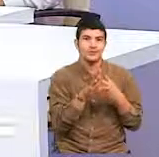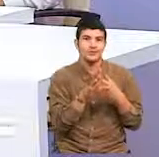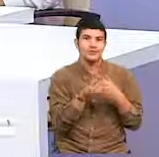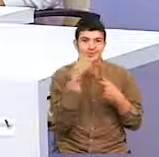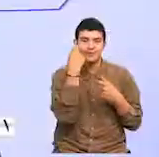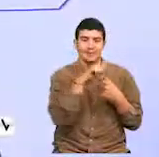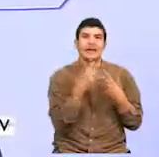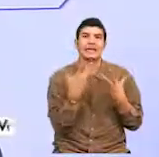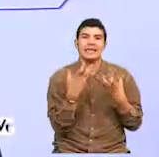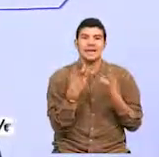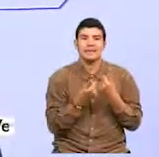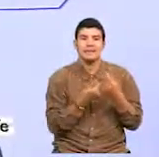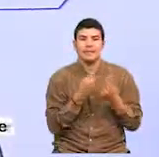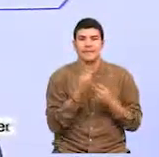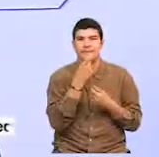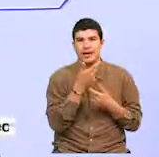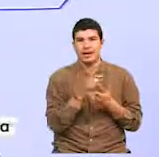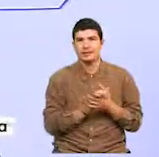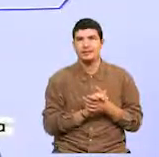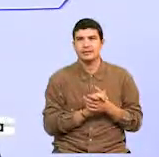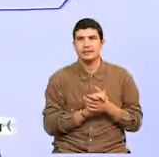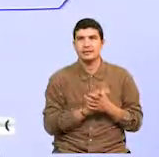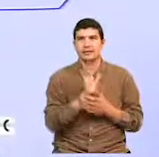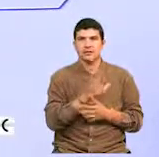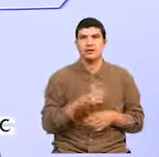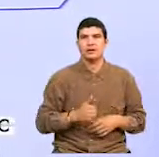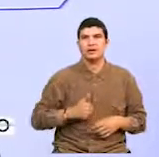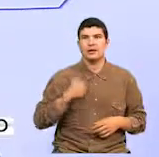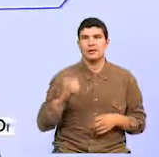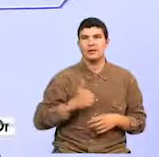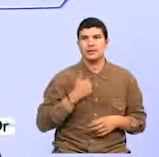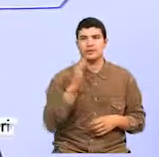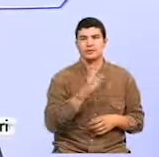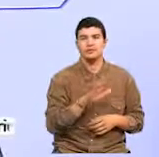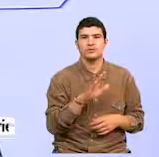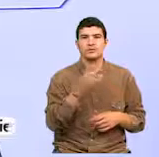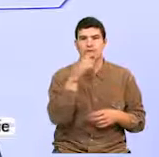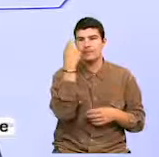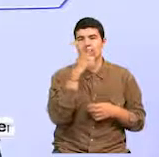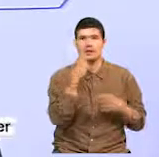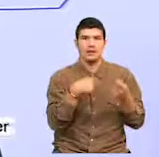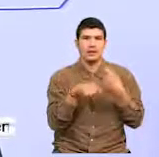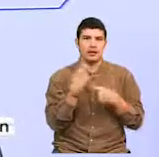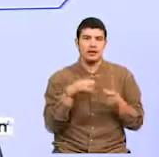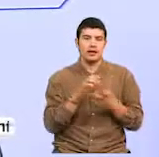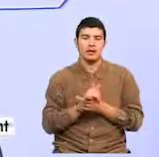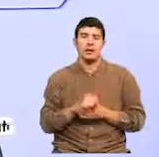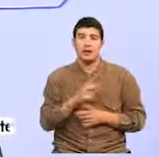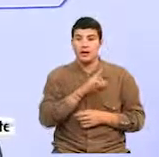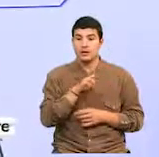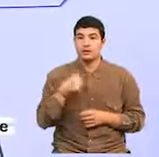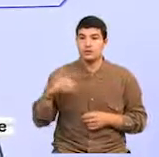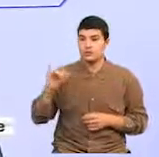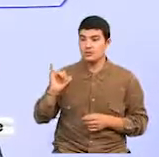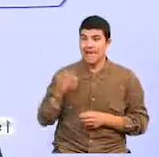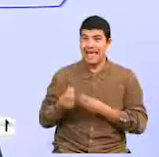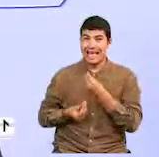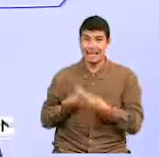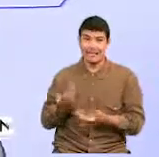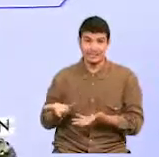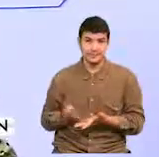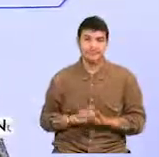hacer dinero fácil con el aprovechando pues el narcotráfico. Lo que nosotros estamos haciendo